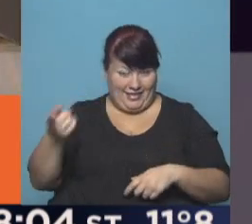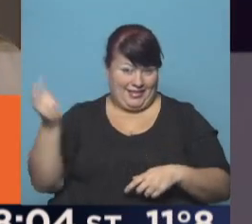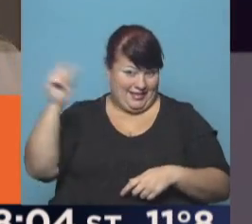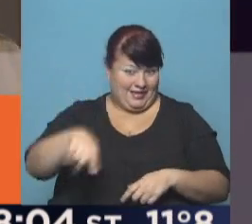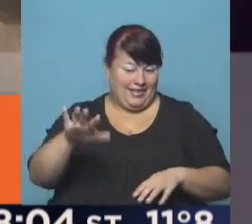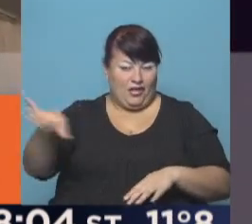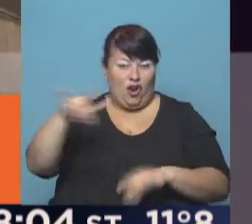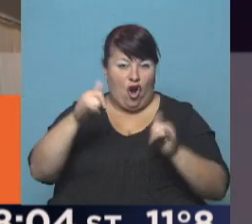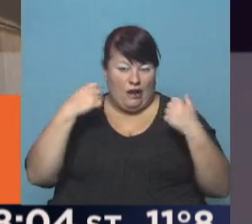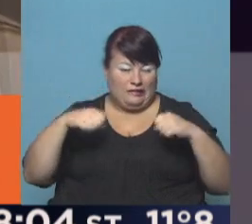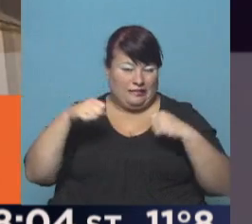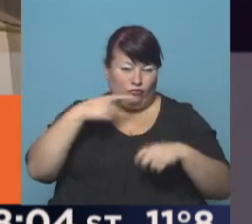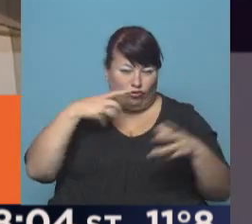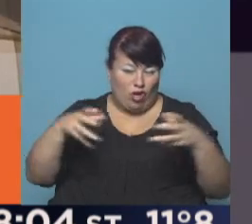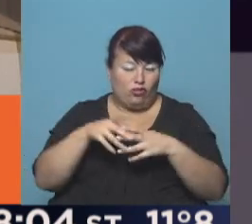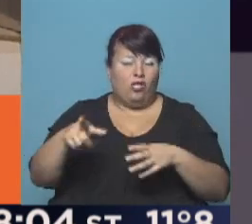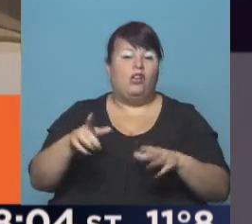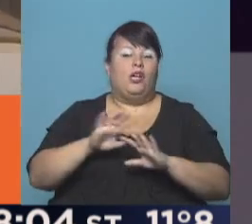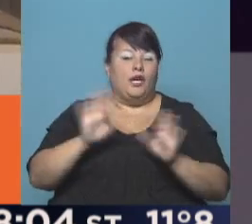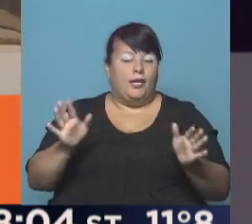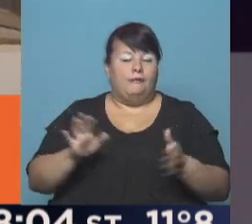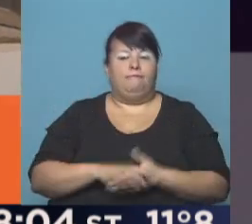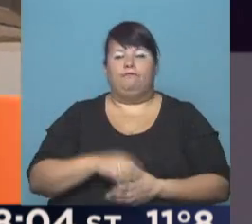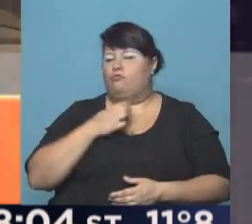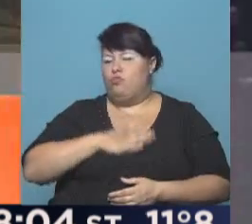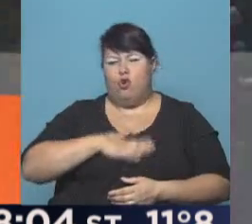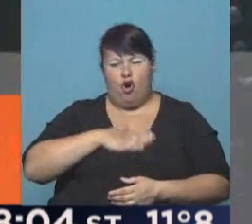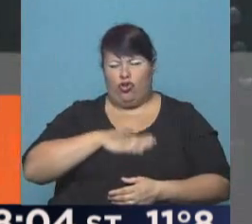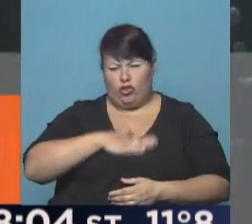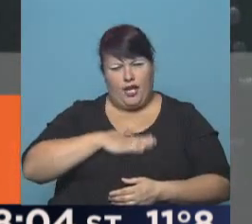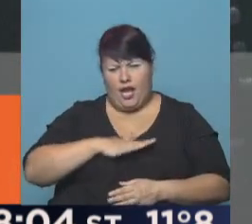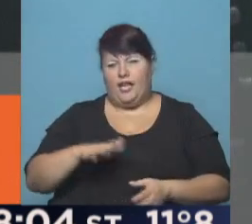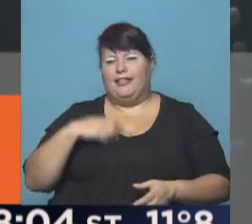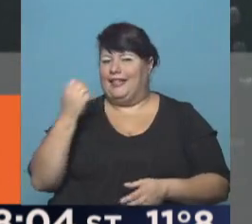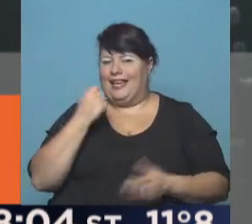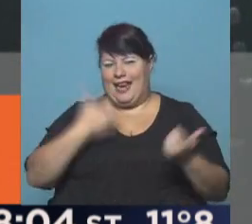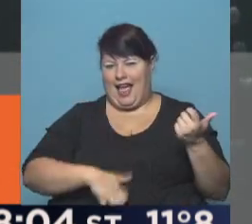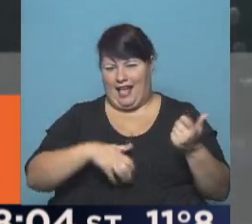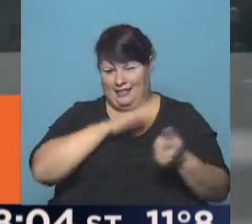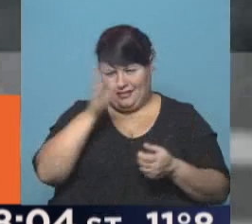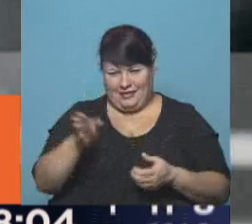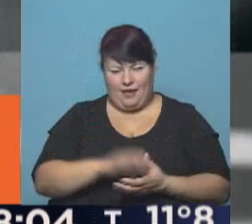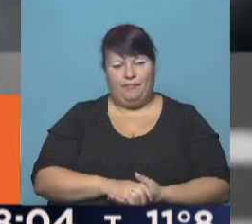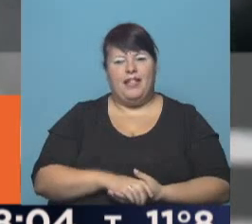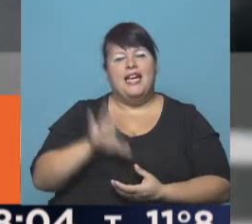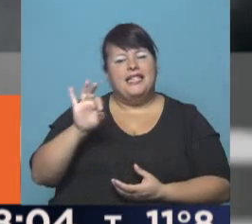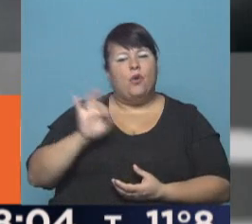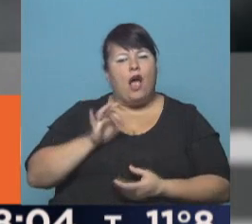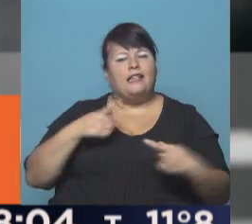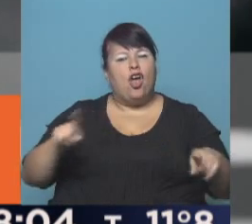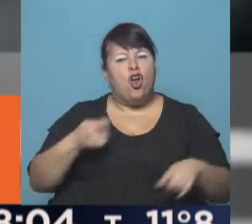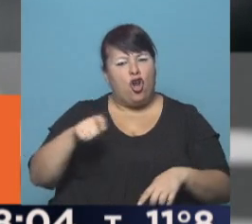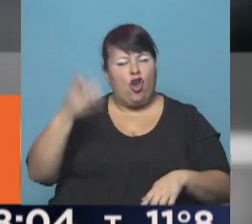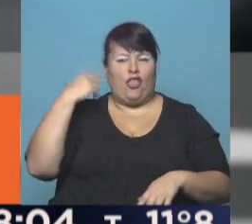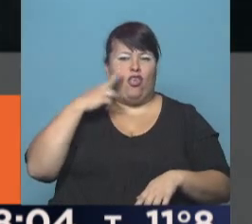y están los chicos ensayando. Así que contentísimo, contento, con muchas ganas de ir a tocar. 50 años del rock que celebramos